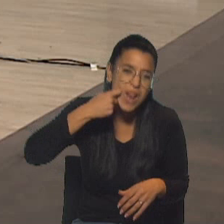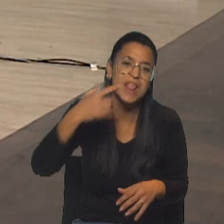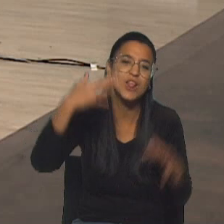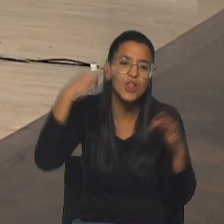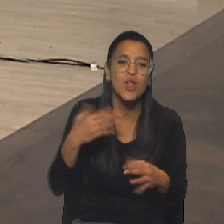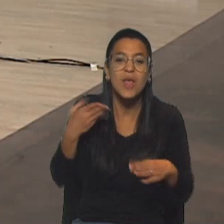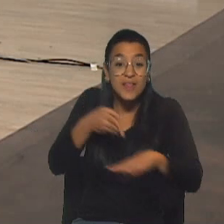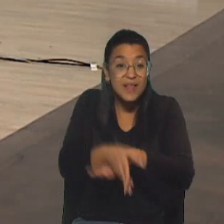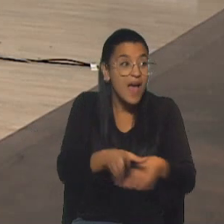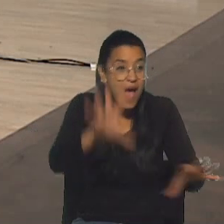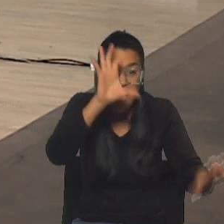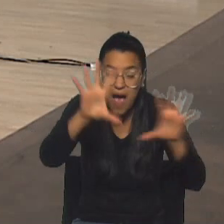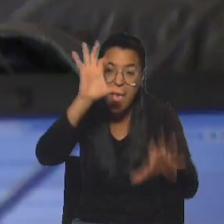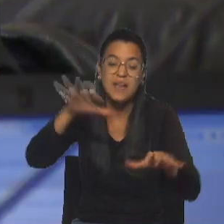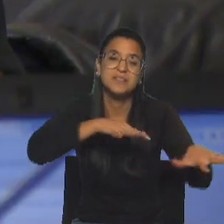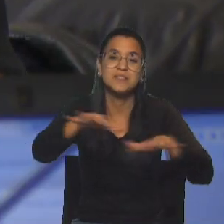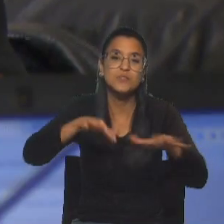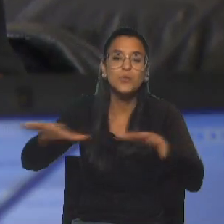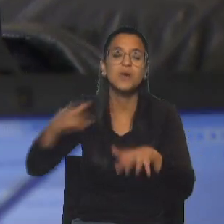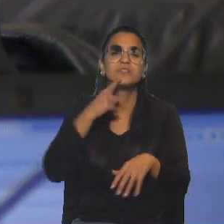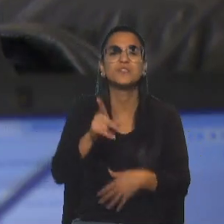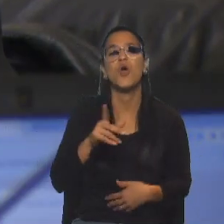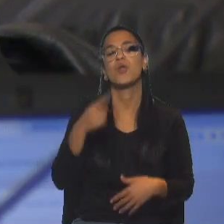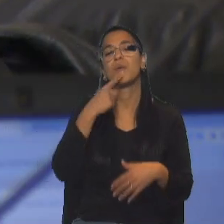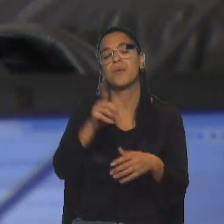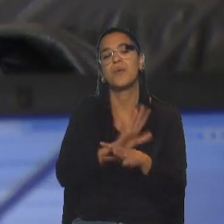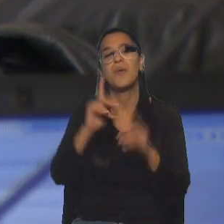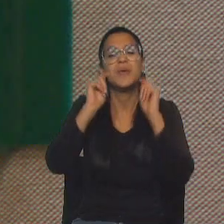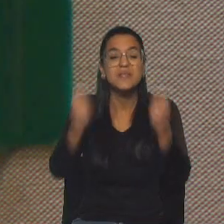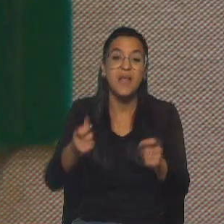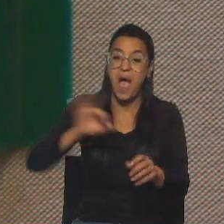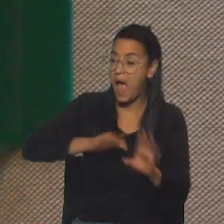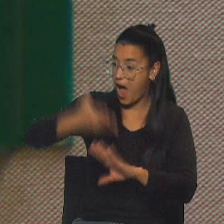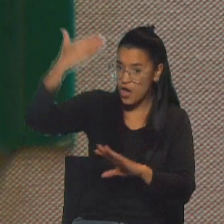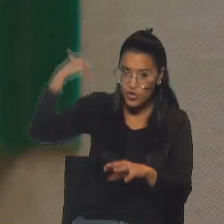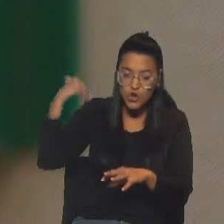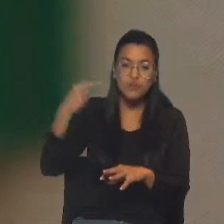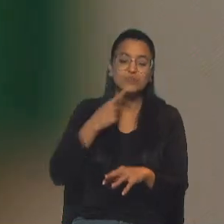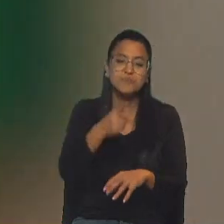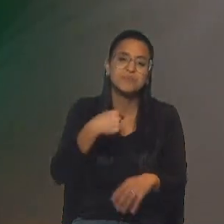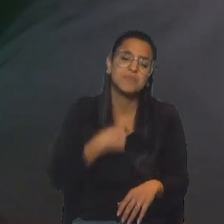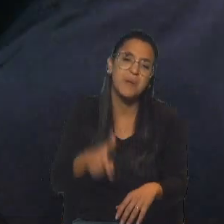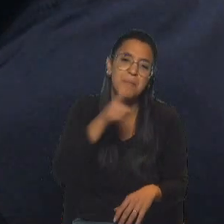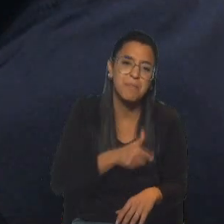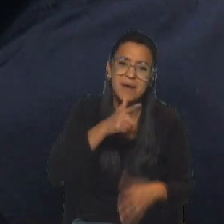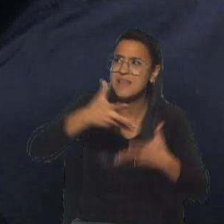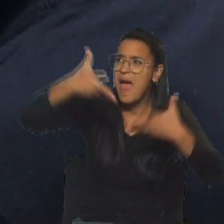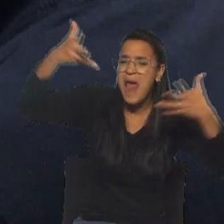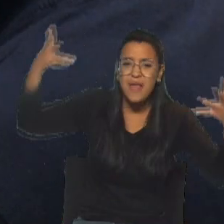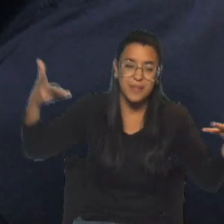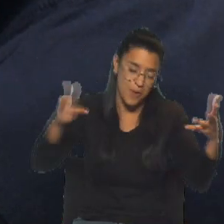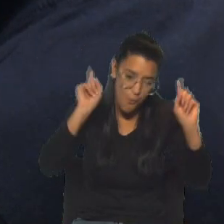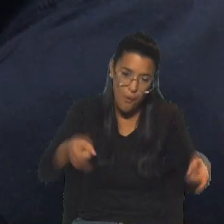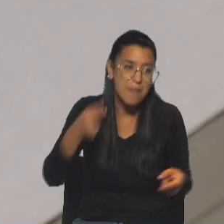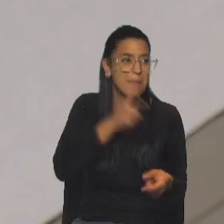y empezás a acordarte de un montón de situaciones. De mis primeras visitas, hace muchos años atrás, de que me parecía esto gigante, me sigue